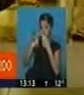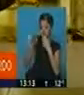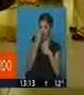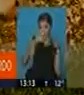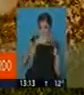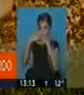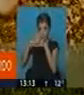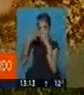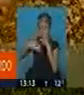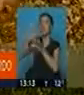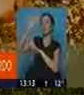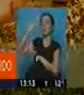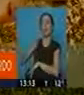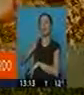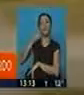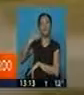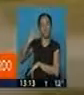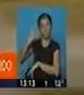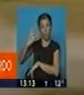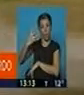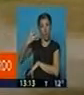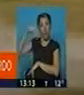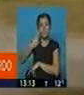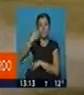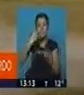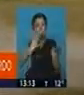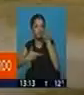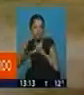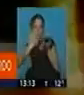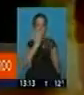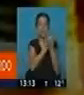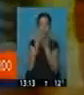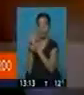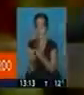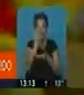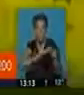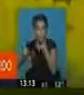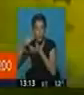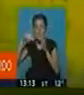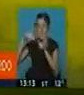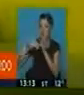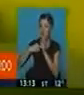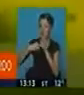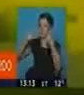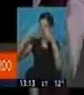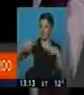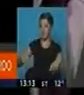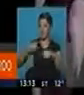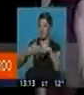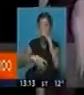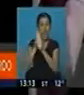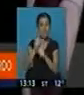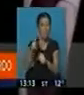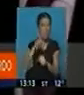regionales comenzaron en 2004, cuando hubo un primer intercambio de propuestas. Pero los desacuerdos estancaron las conversaciones hasta